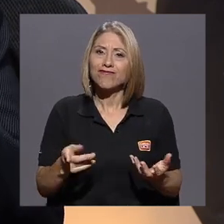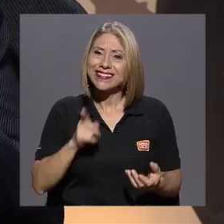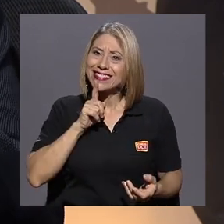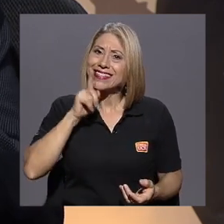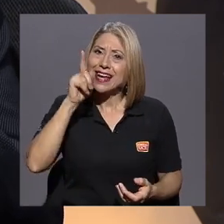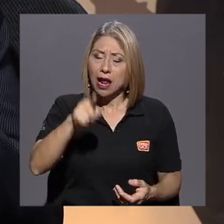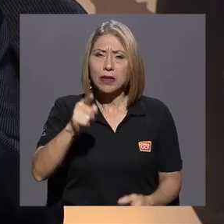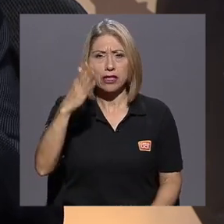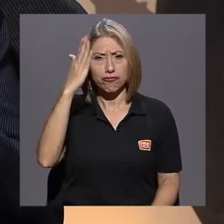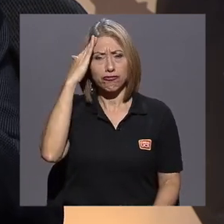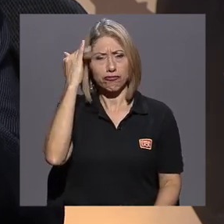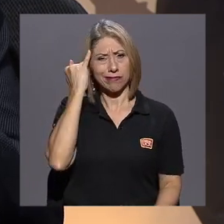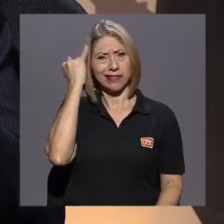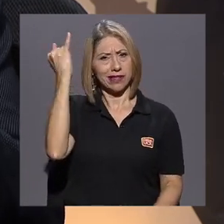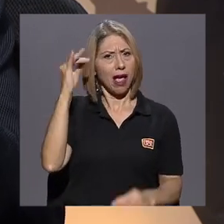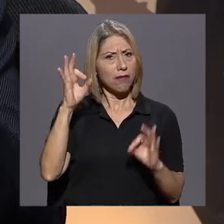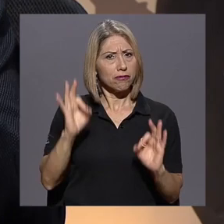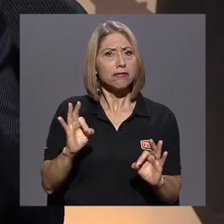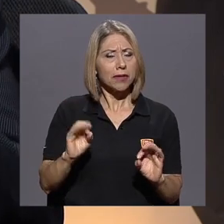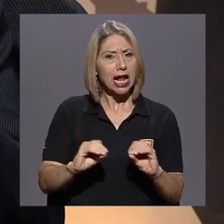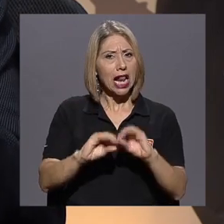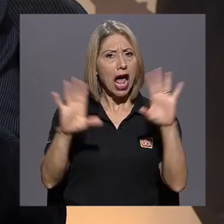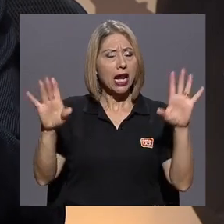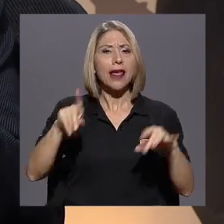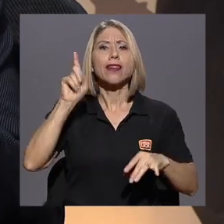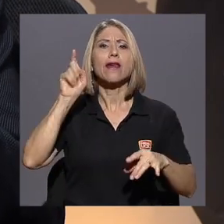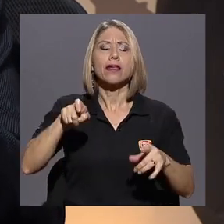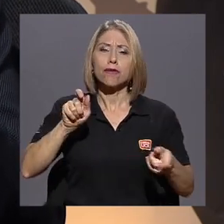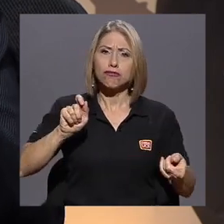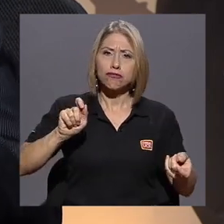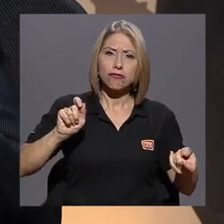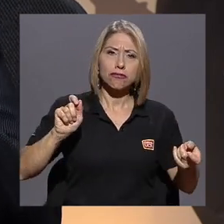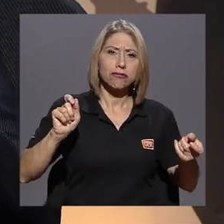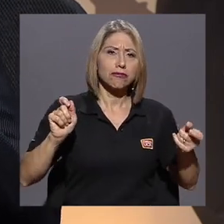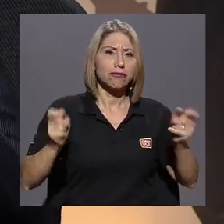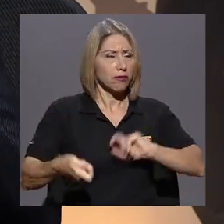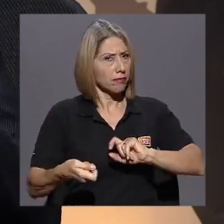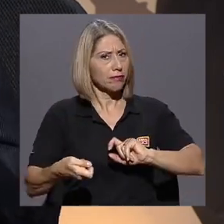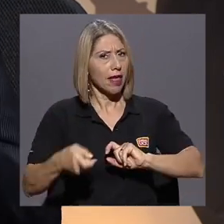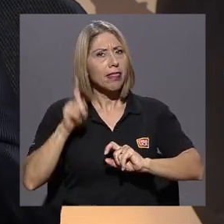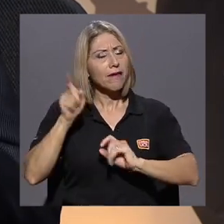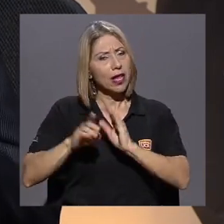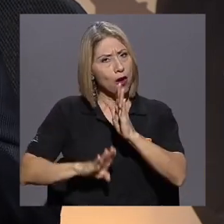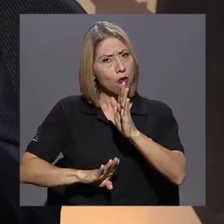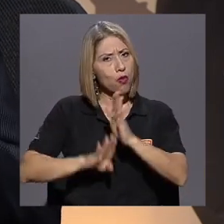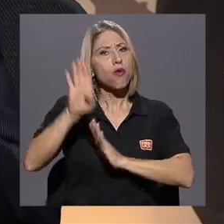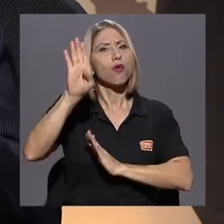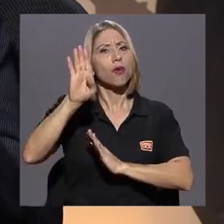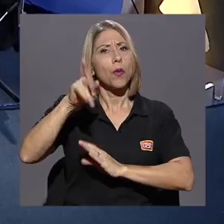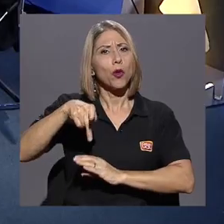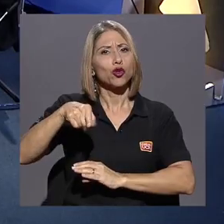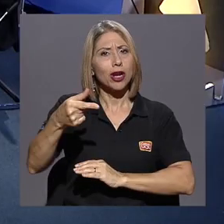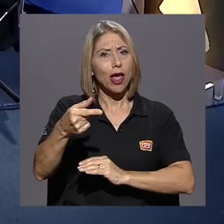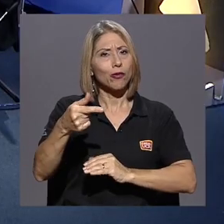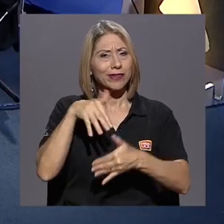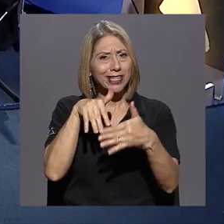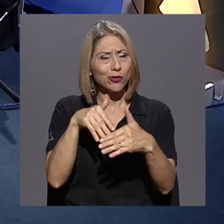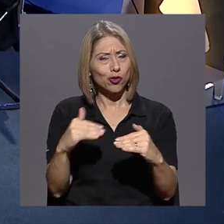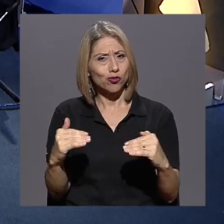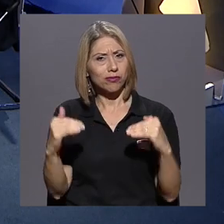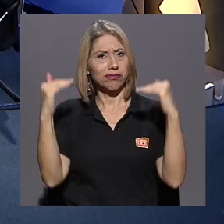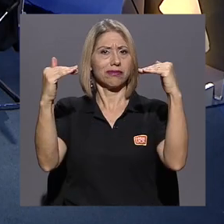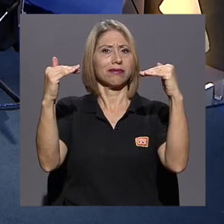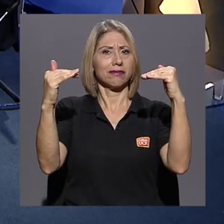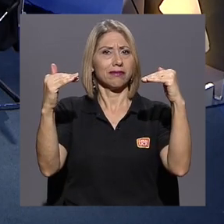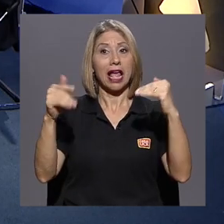la idea clara de que había que dar ese salto hacia formación de posgrado. Y eso